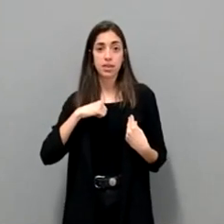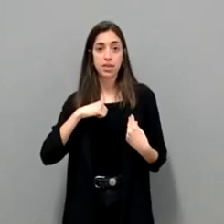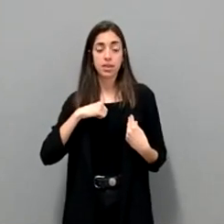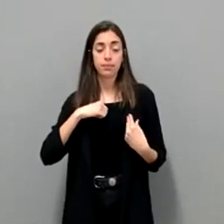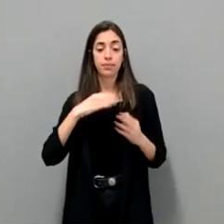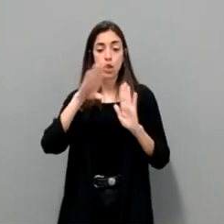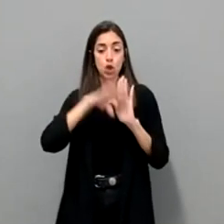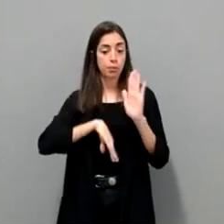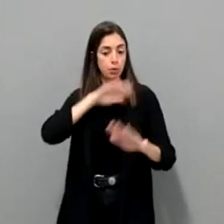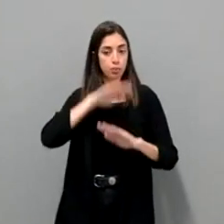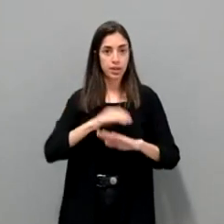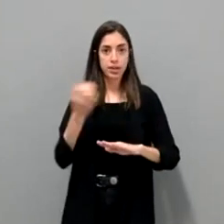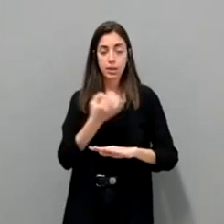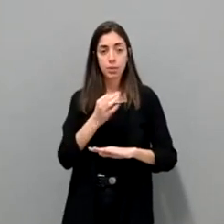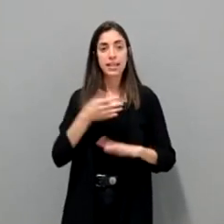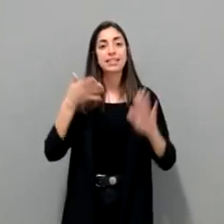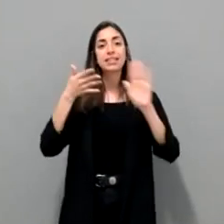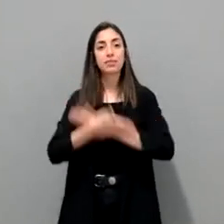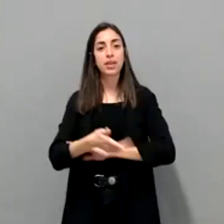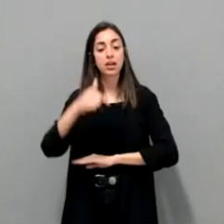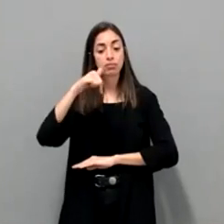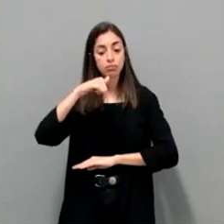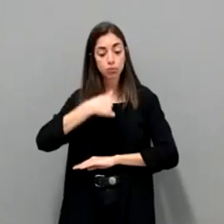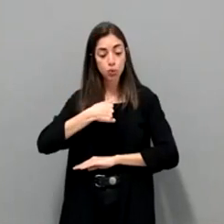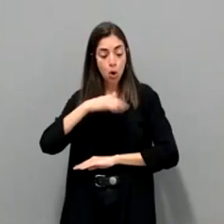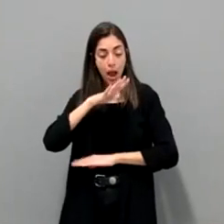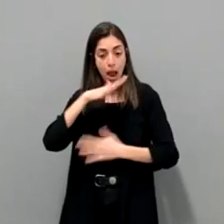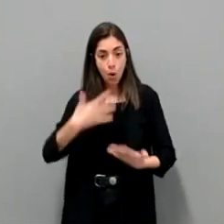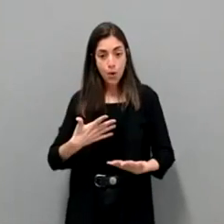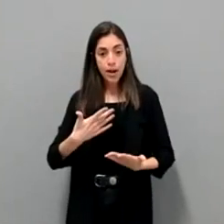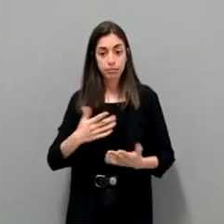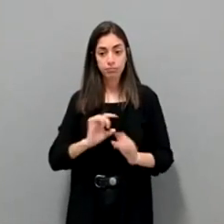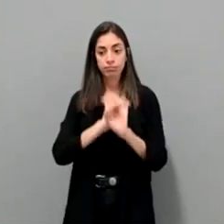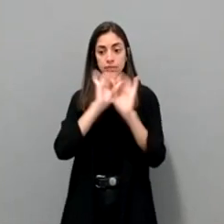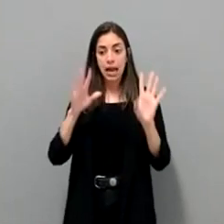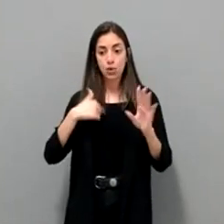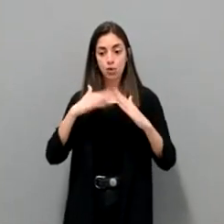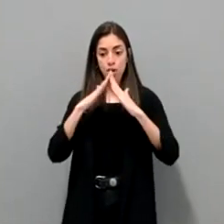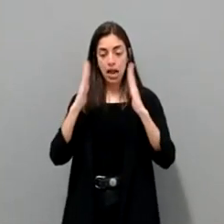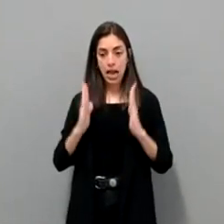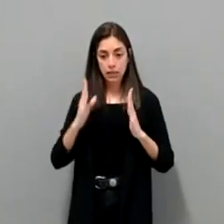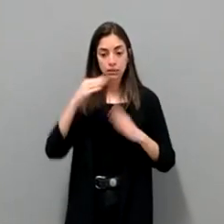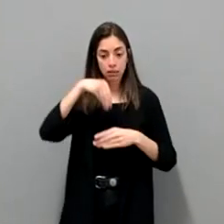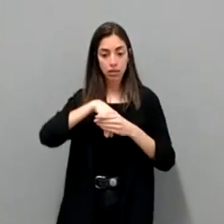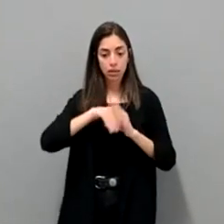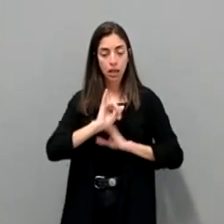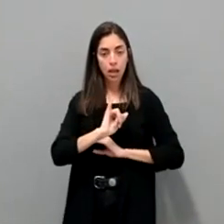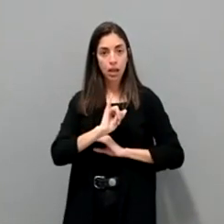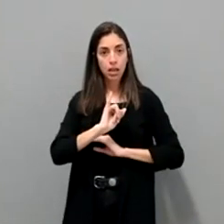decir, yo ahora, evidentemente, estoy en mi casa y estaré hasta